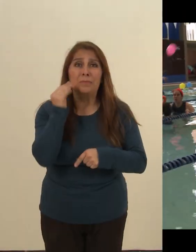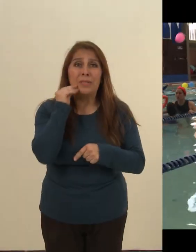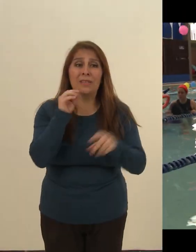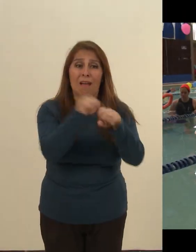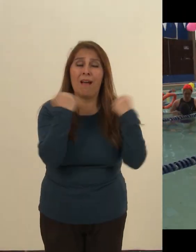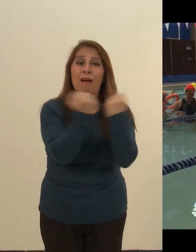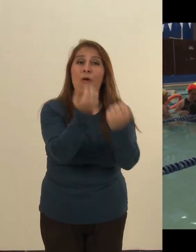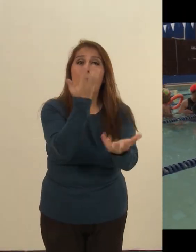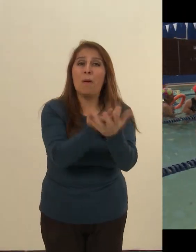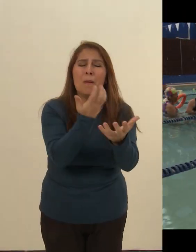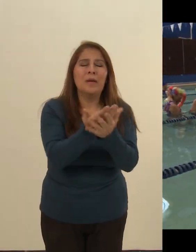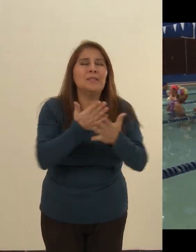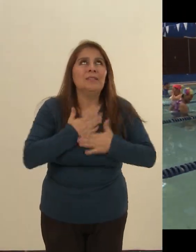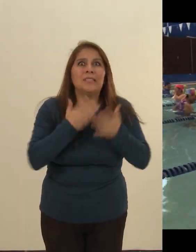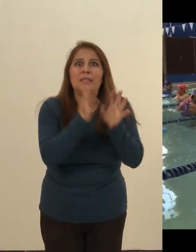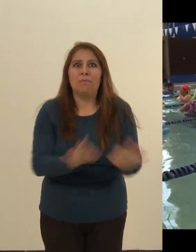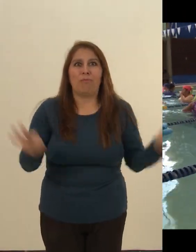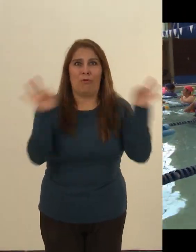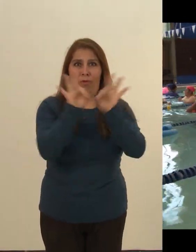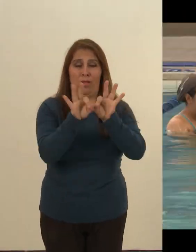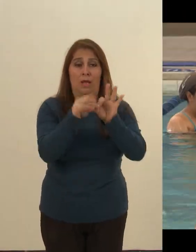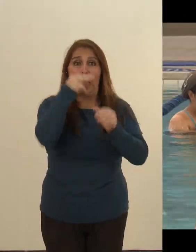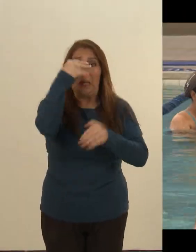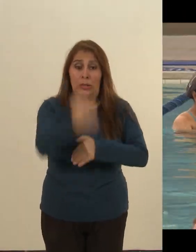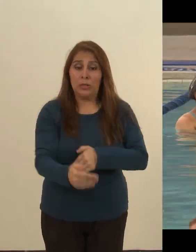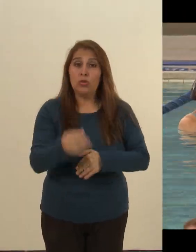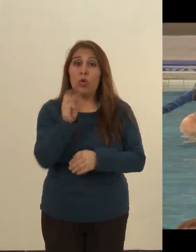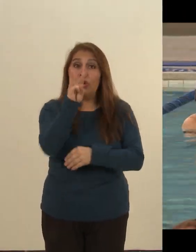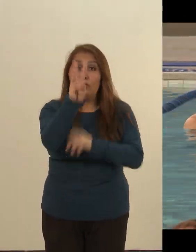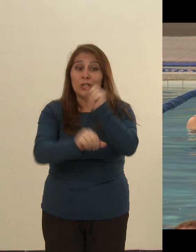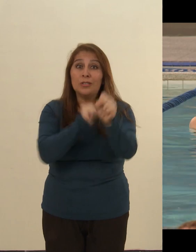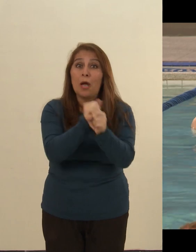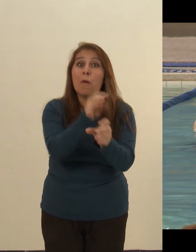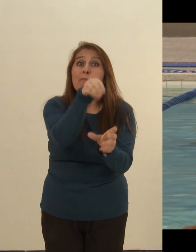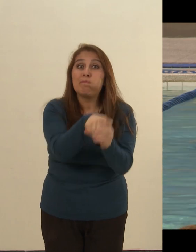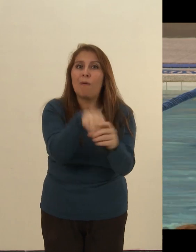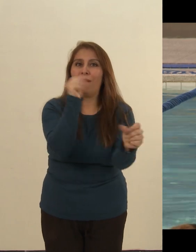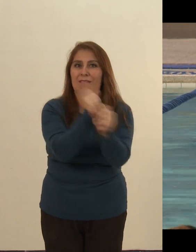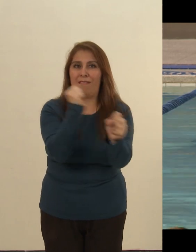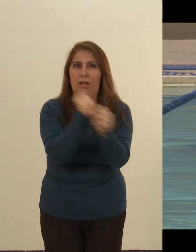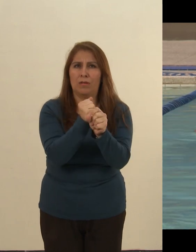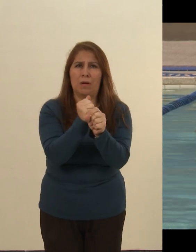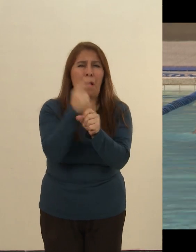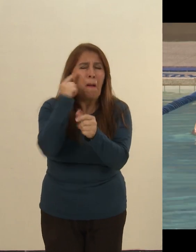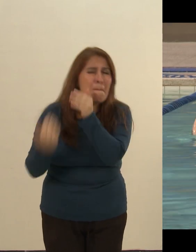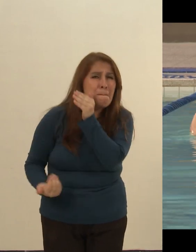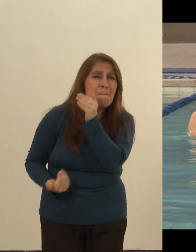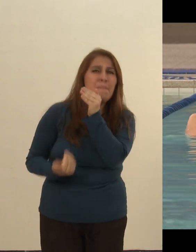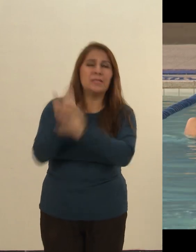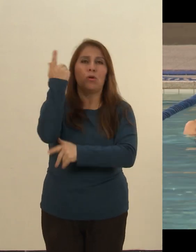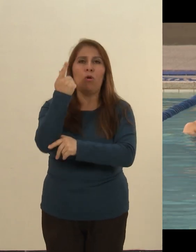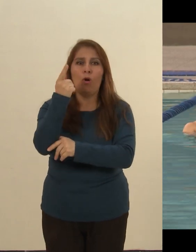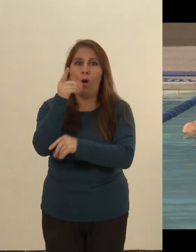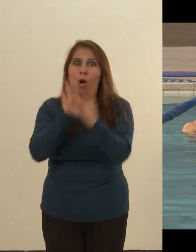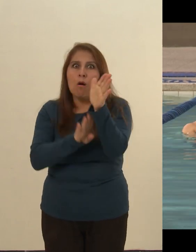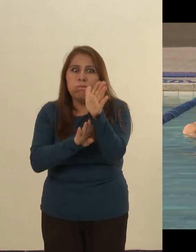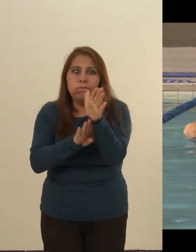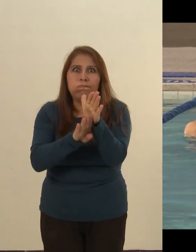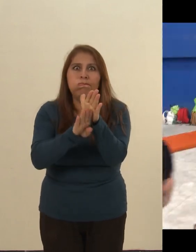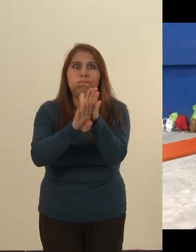Esta experiencia me parece muy importante porque el niño ya lleva 3 años acá y desde que él ingresó a